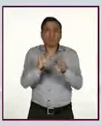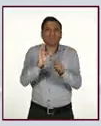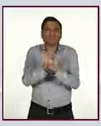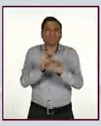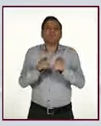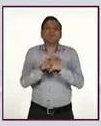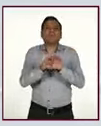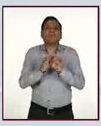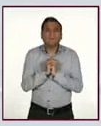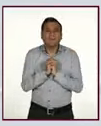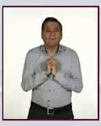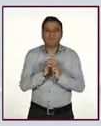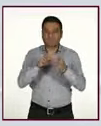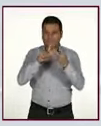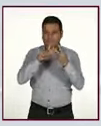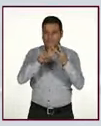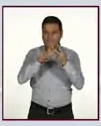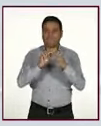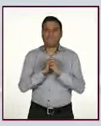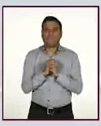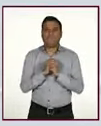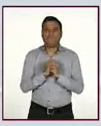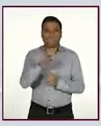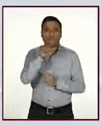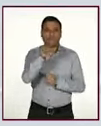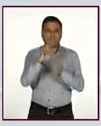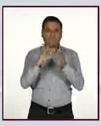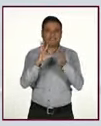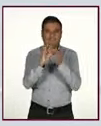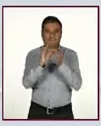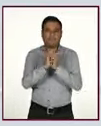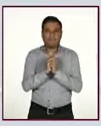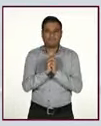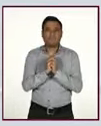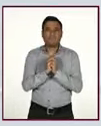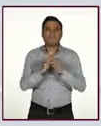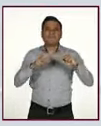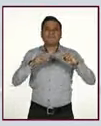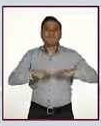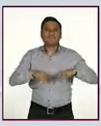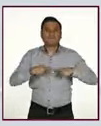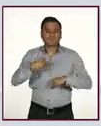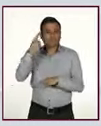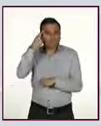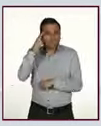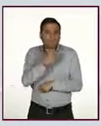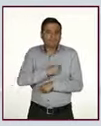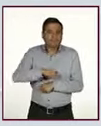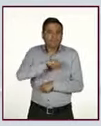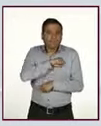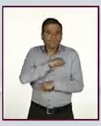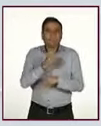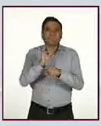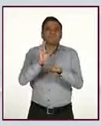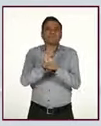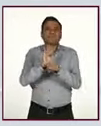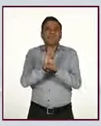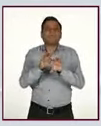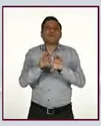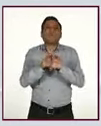siguiente. Menciona algunos factores de protección para promover la salud mental desde tu comunidad.